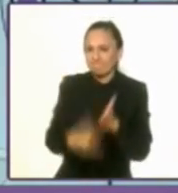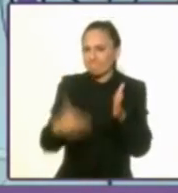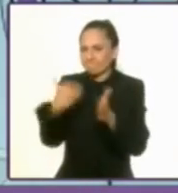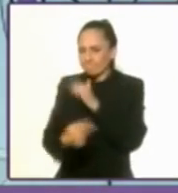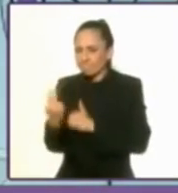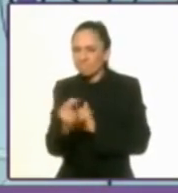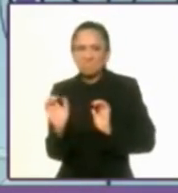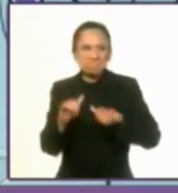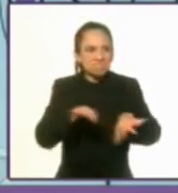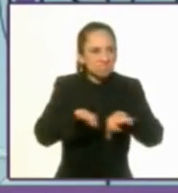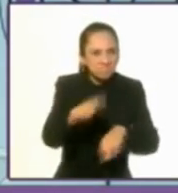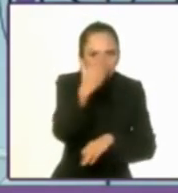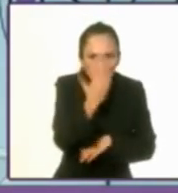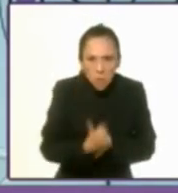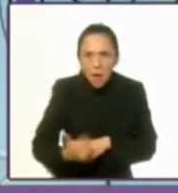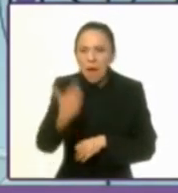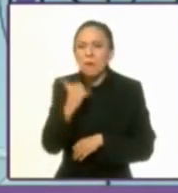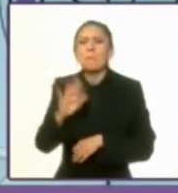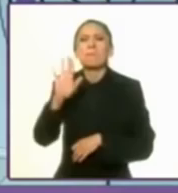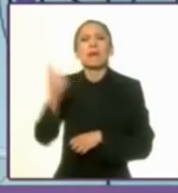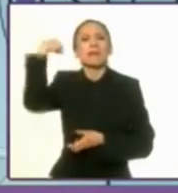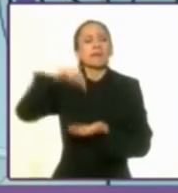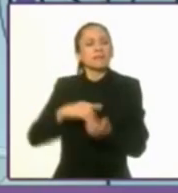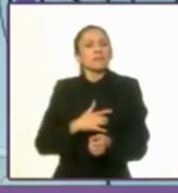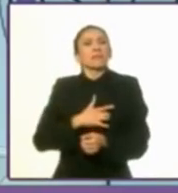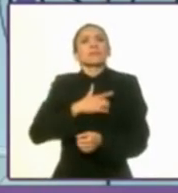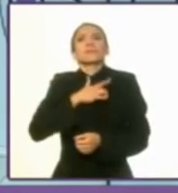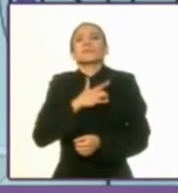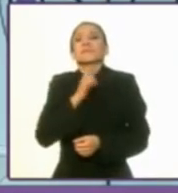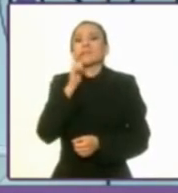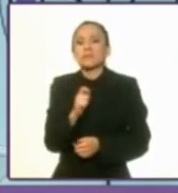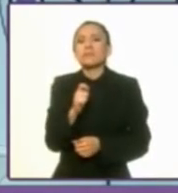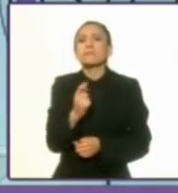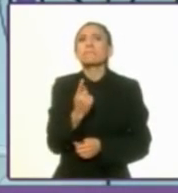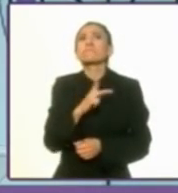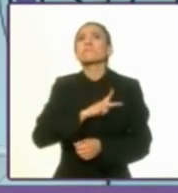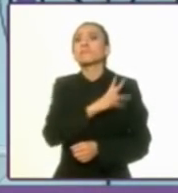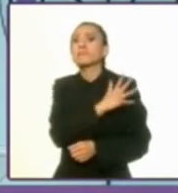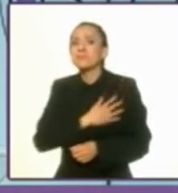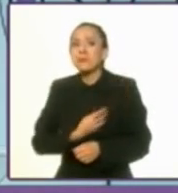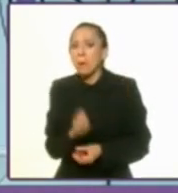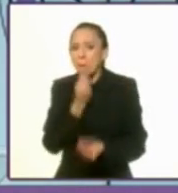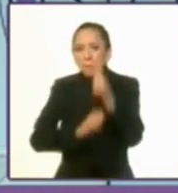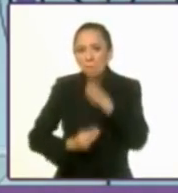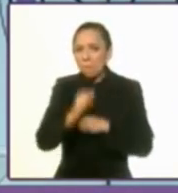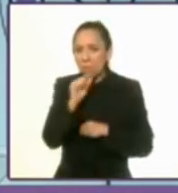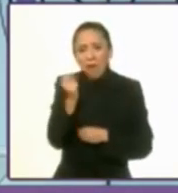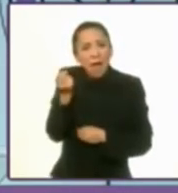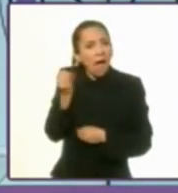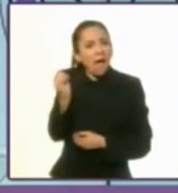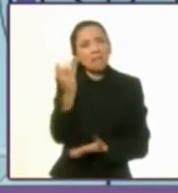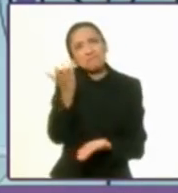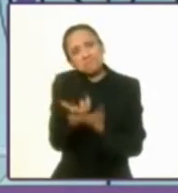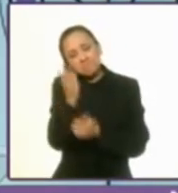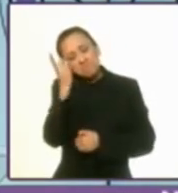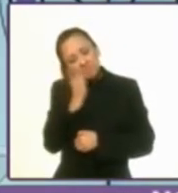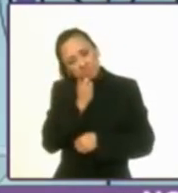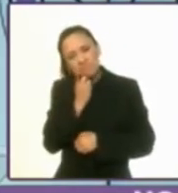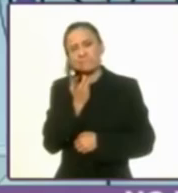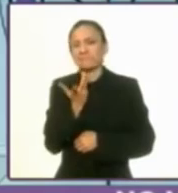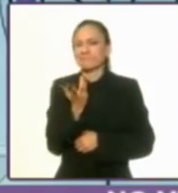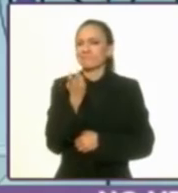por el sentimiento de que uno de nuestros hijos se vaya a dormir sin comer eso hace atraído esta